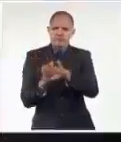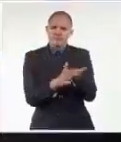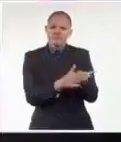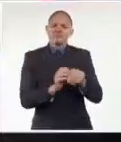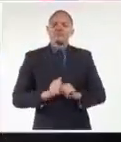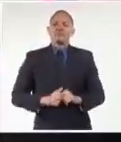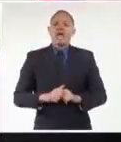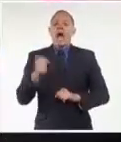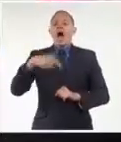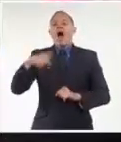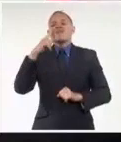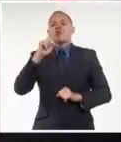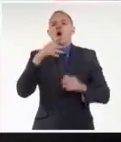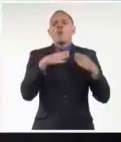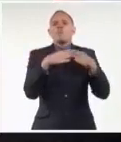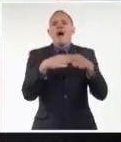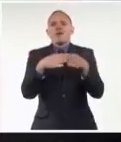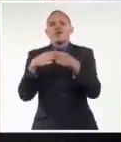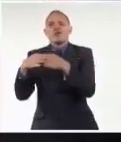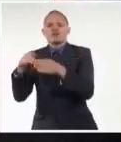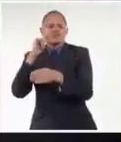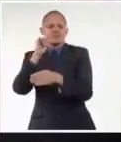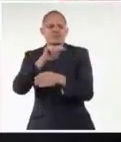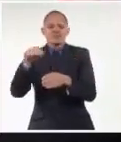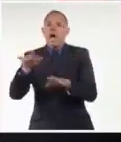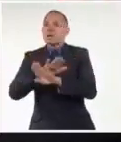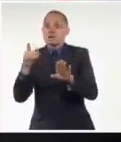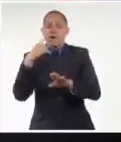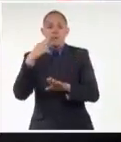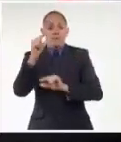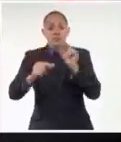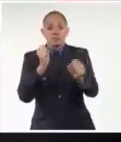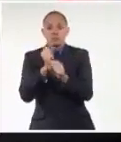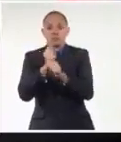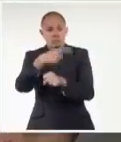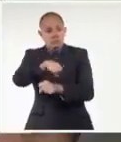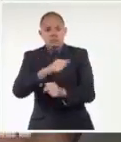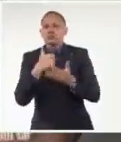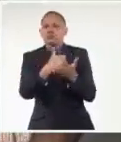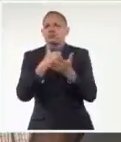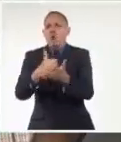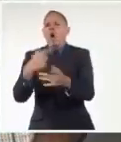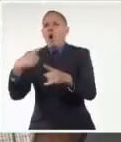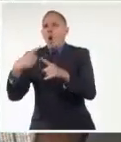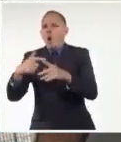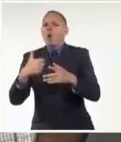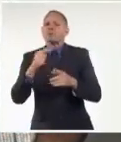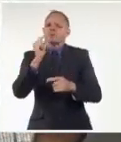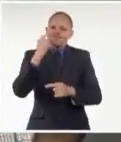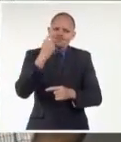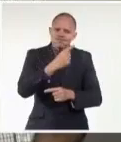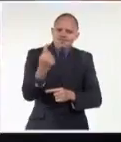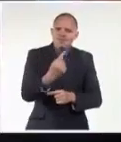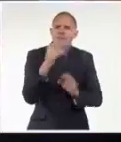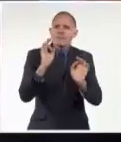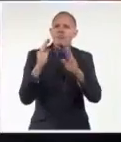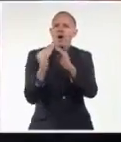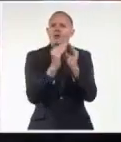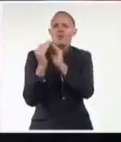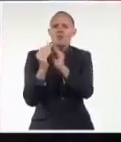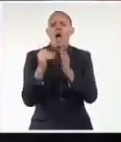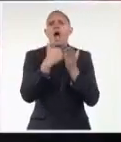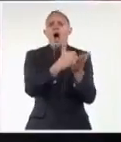Mayabeque, Marrero Cruz destacó el aporte del colectivo a la rehabilitación de las zonas afectadas por IAN en esa comunidad